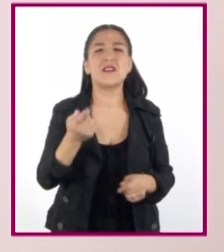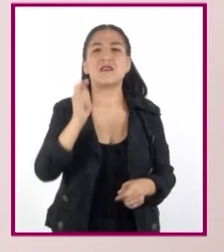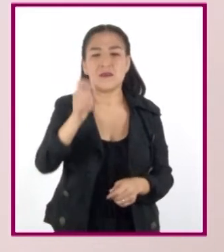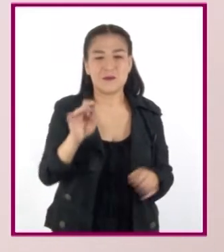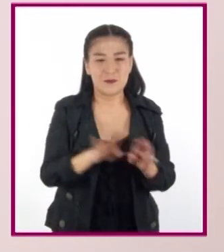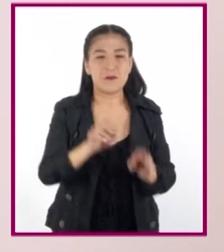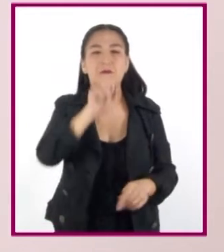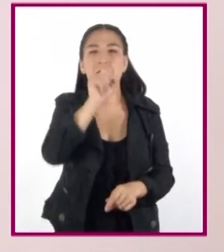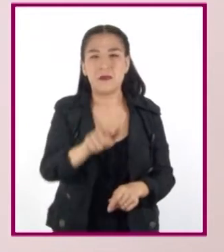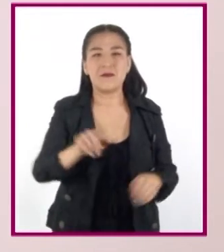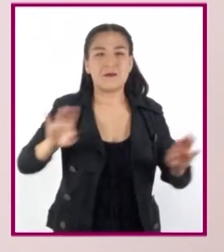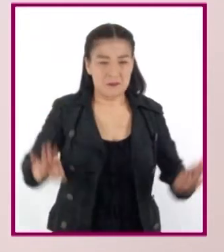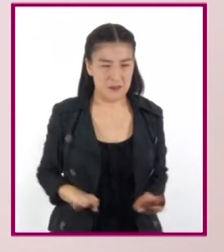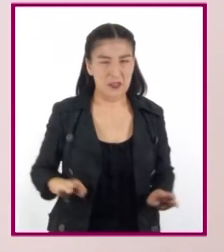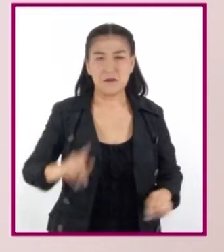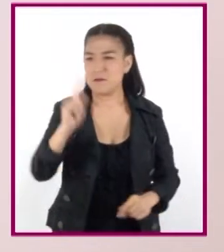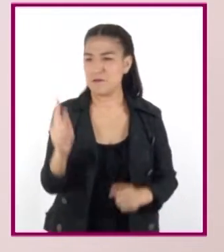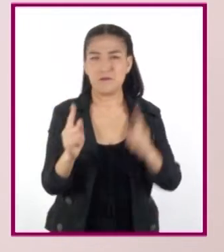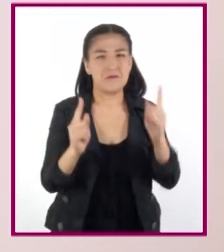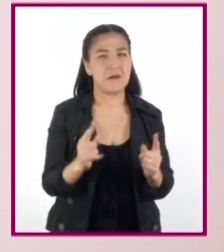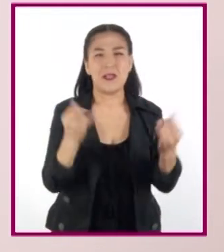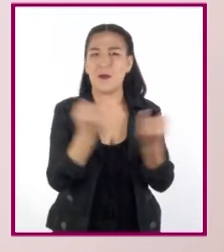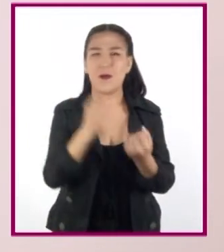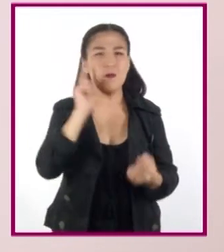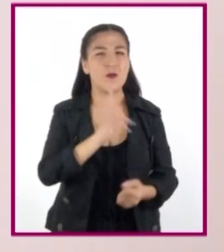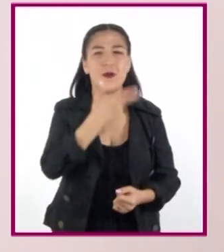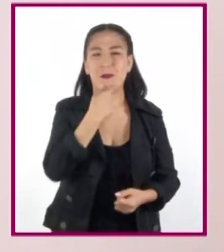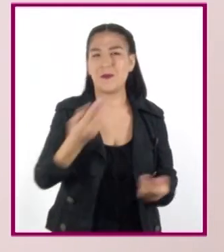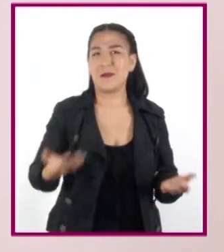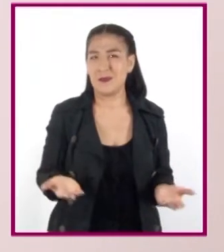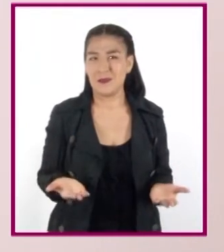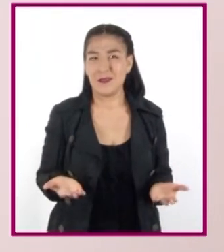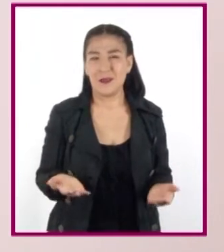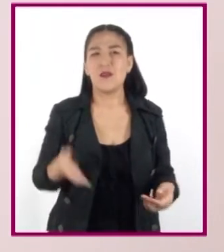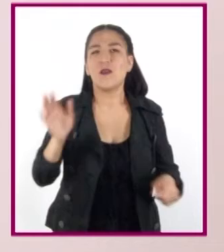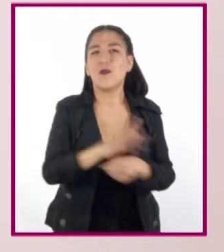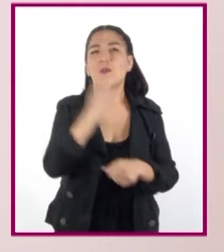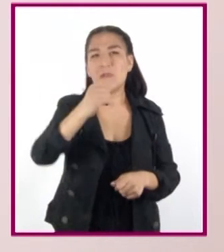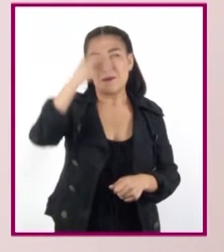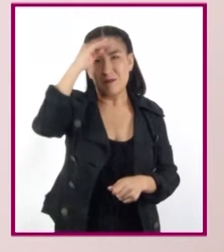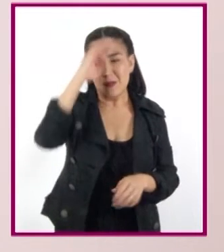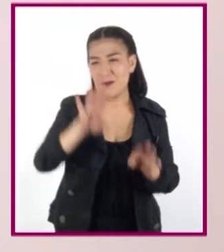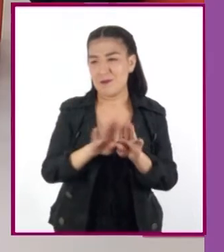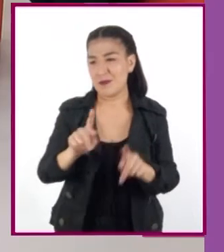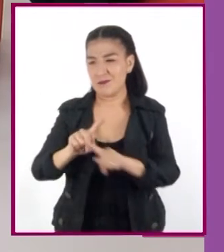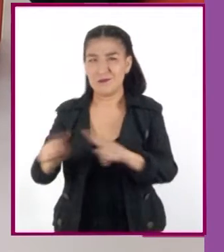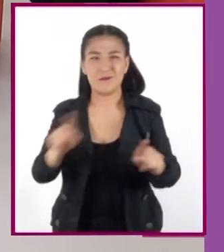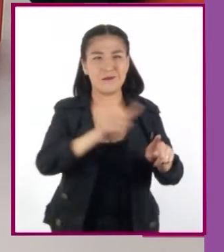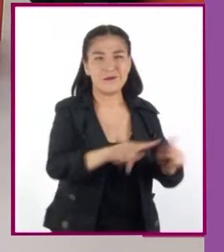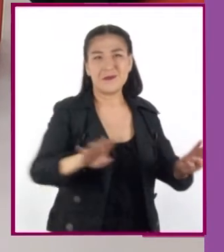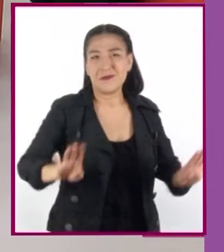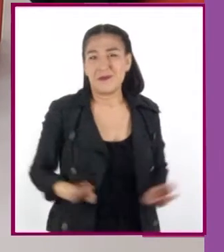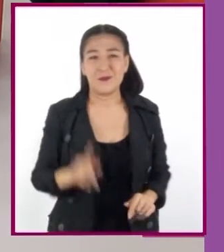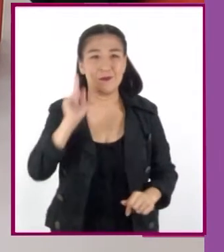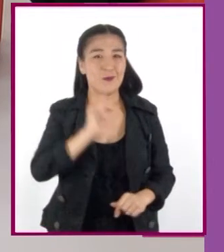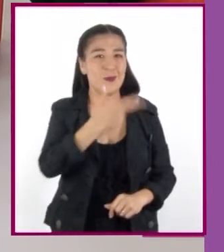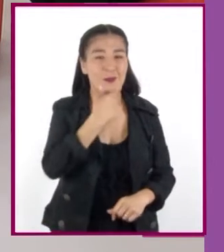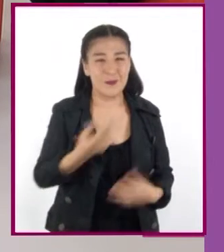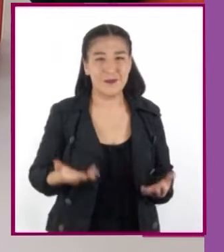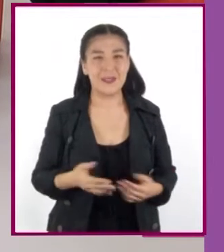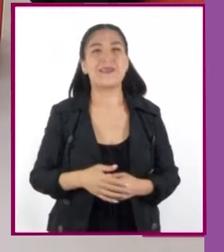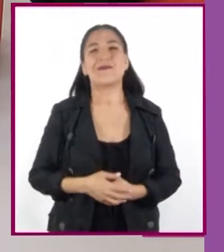misma característica para ambos? ¿Por qué pensar en características diferentes?